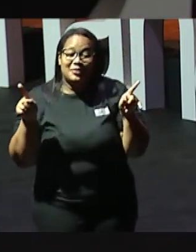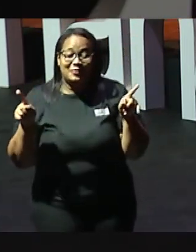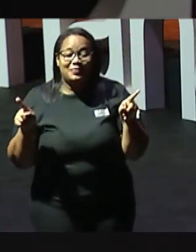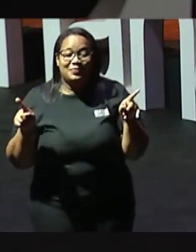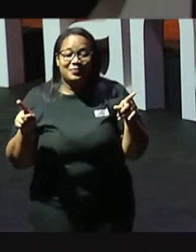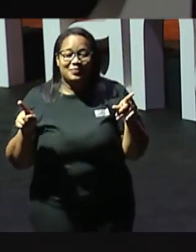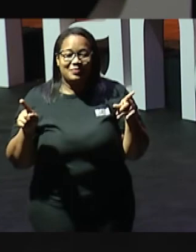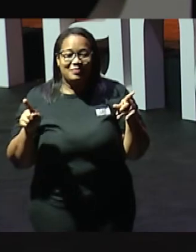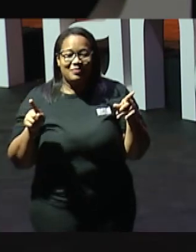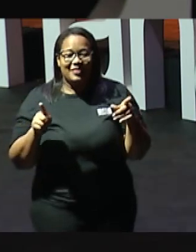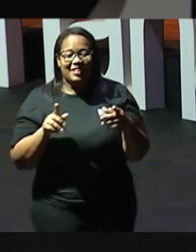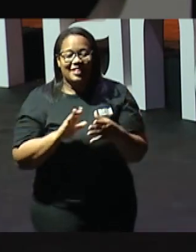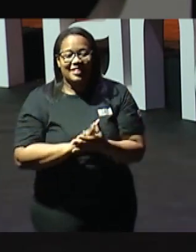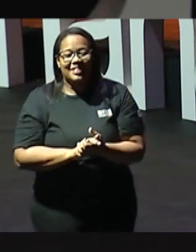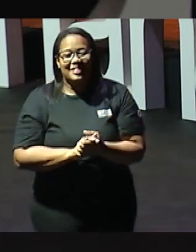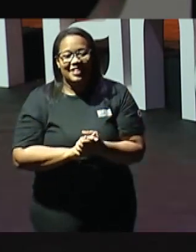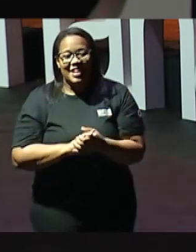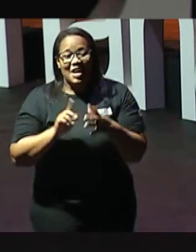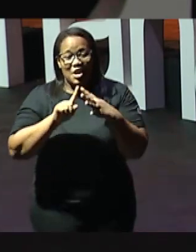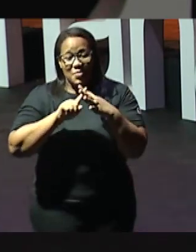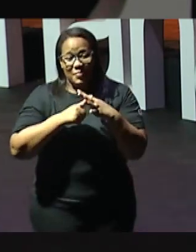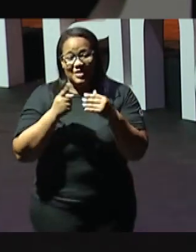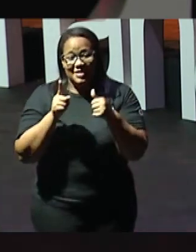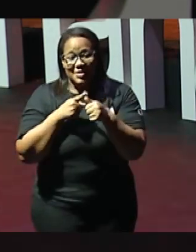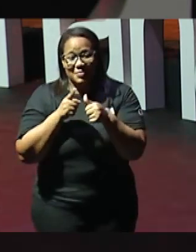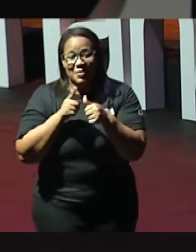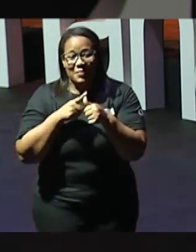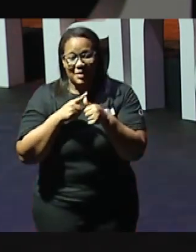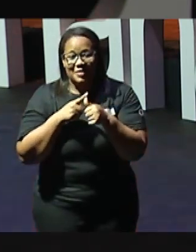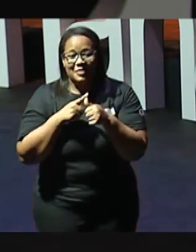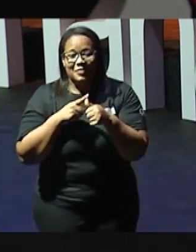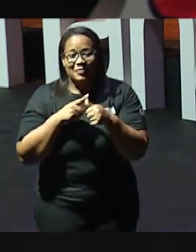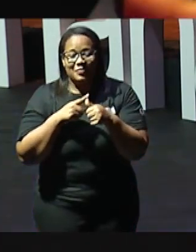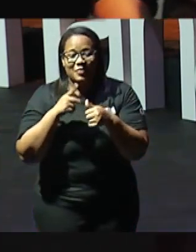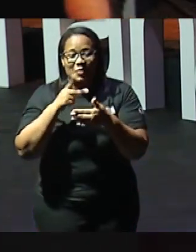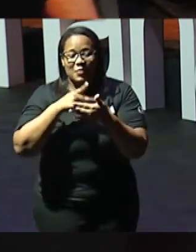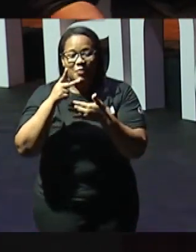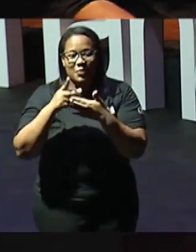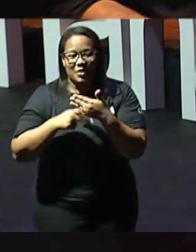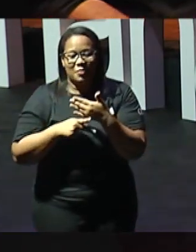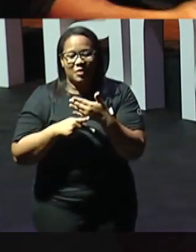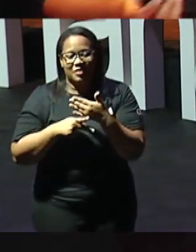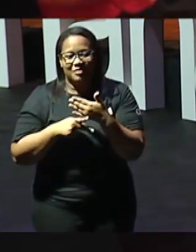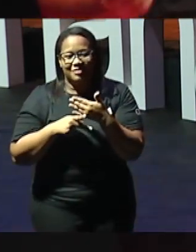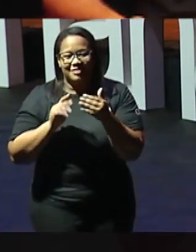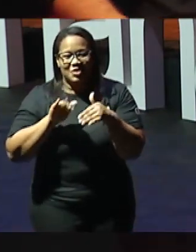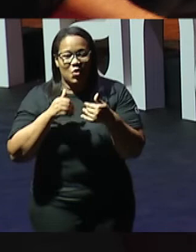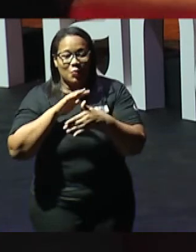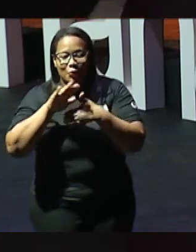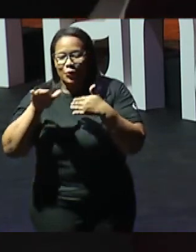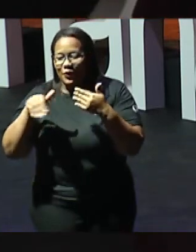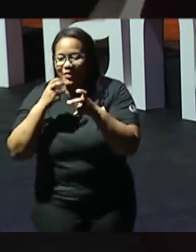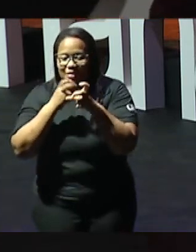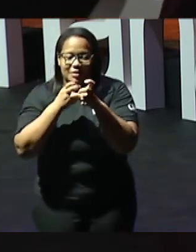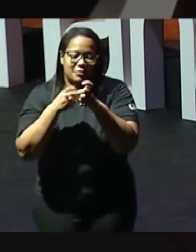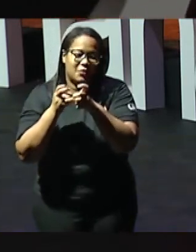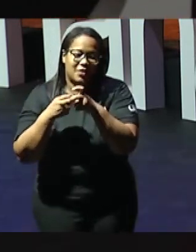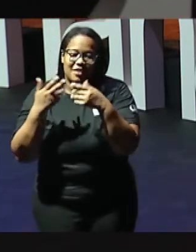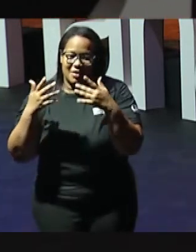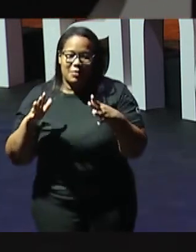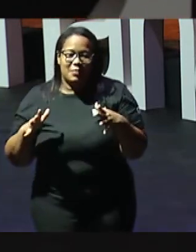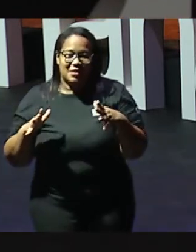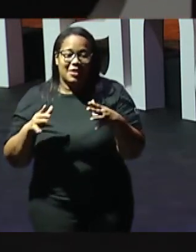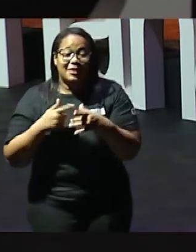viene la salida a nuestro primer programa como todos los detalles nos habían atrasado pasó algo el tiempo de